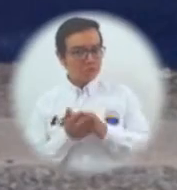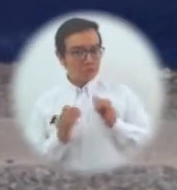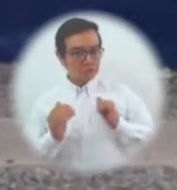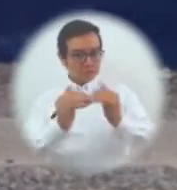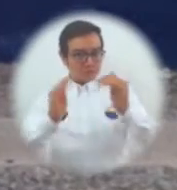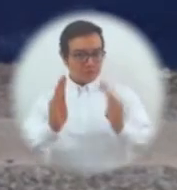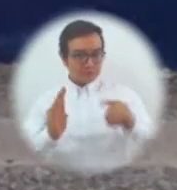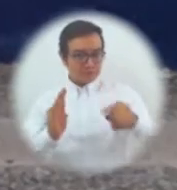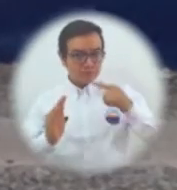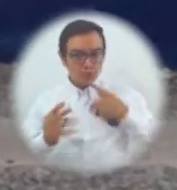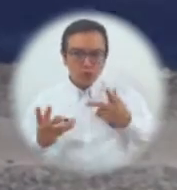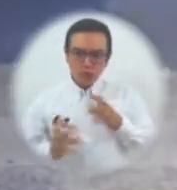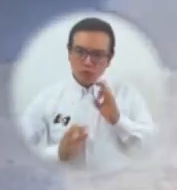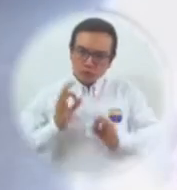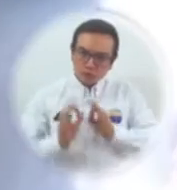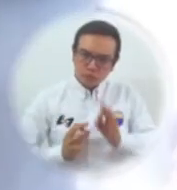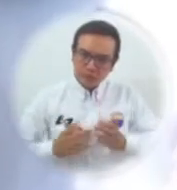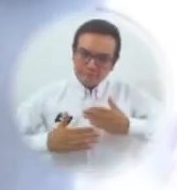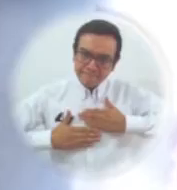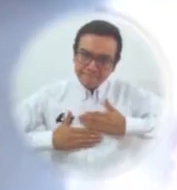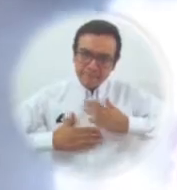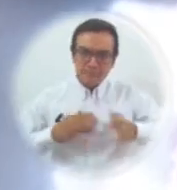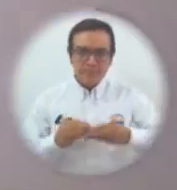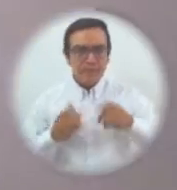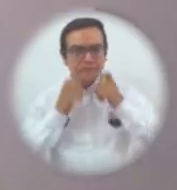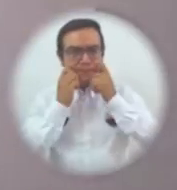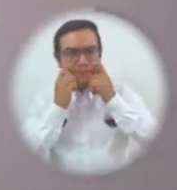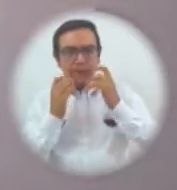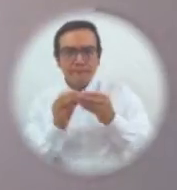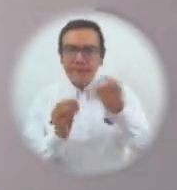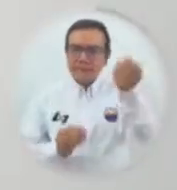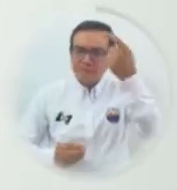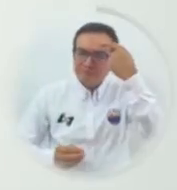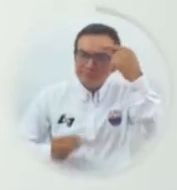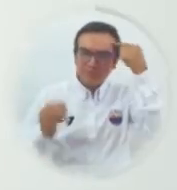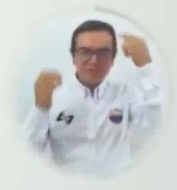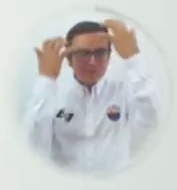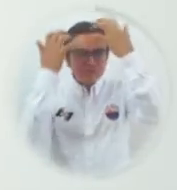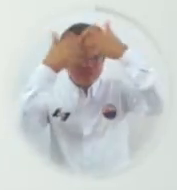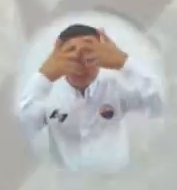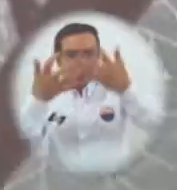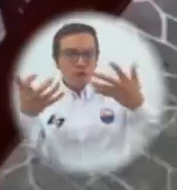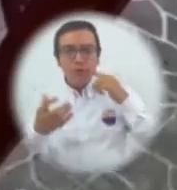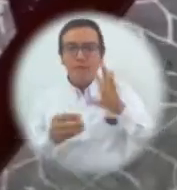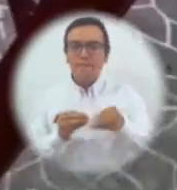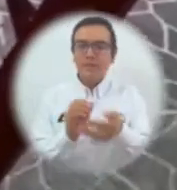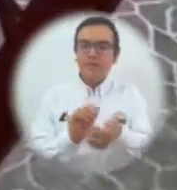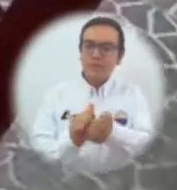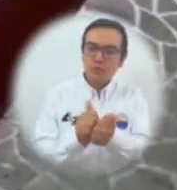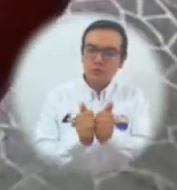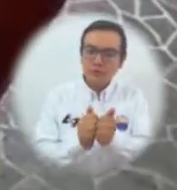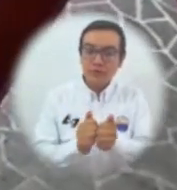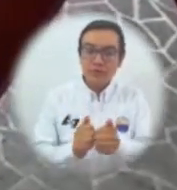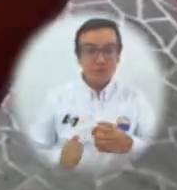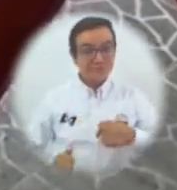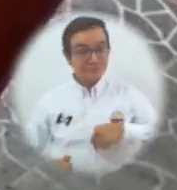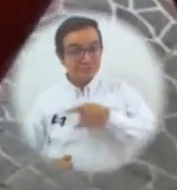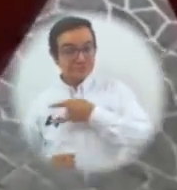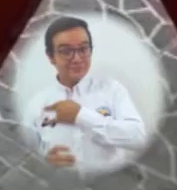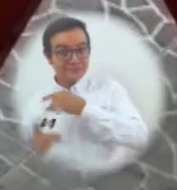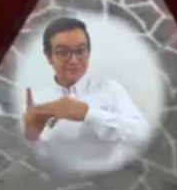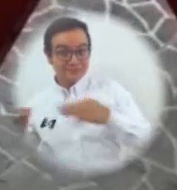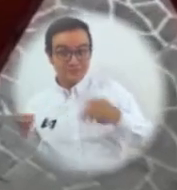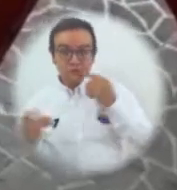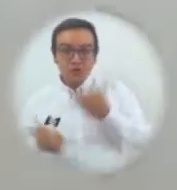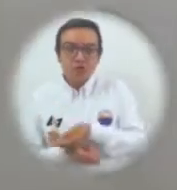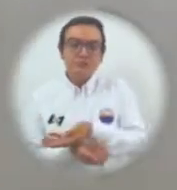Con el objetivo de promover desde casa el cuidado de la salud física y mental, la pasión por la cultura y la práctica deportiva, la Alma Mater brinda atención